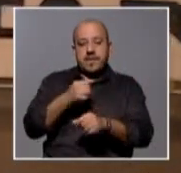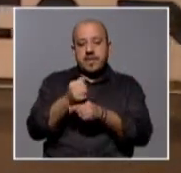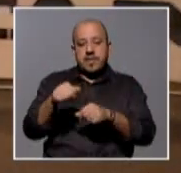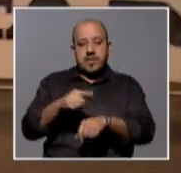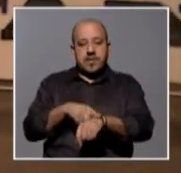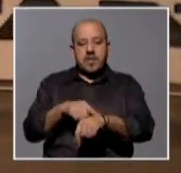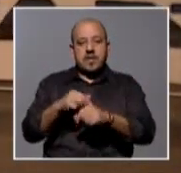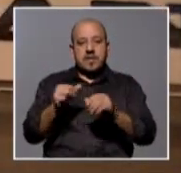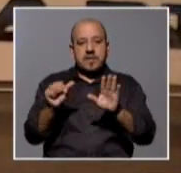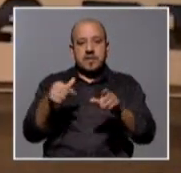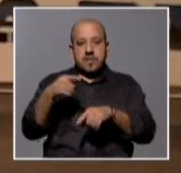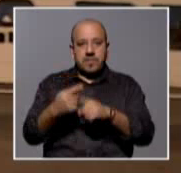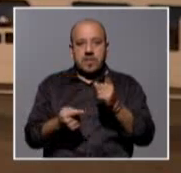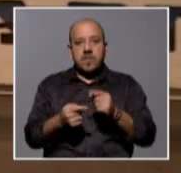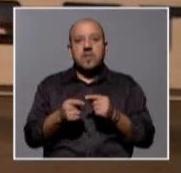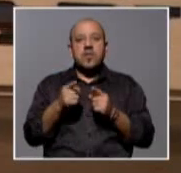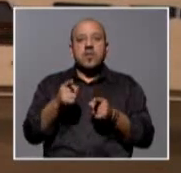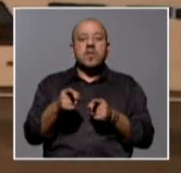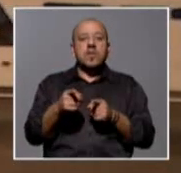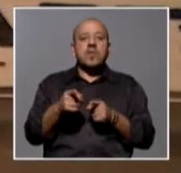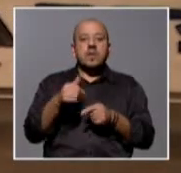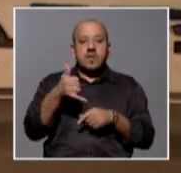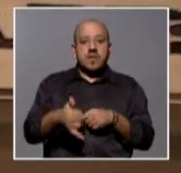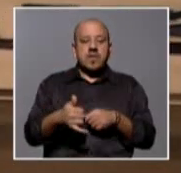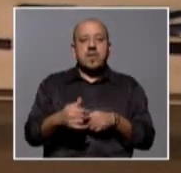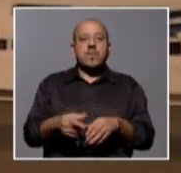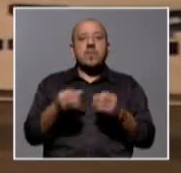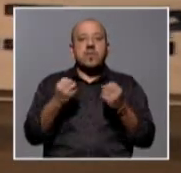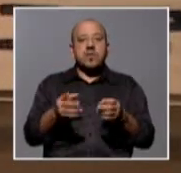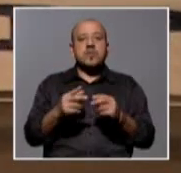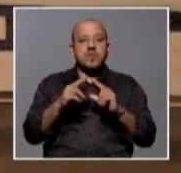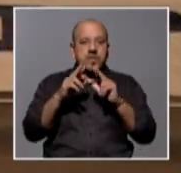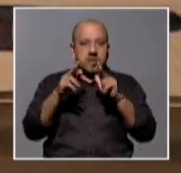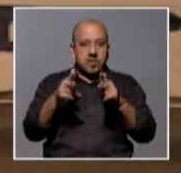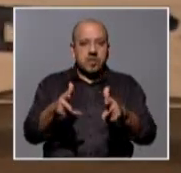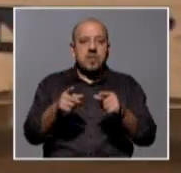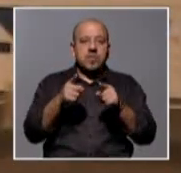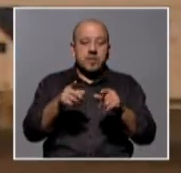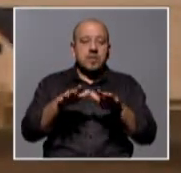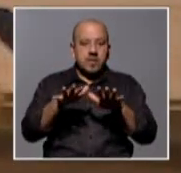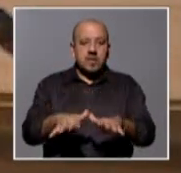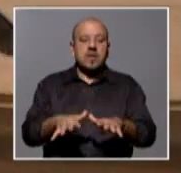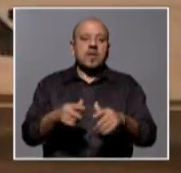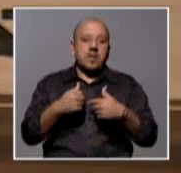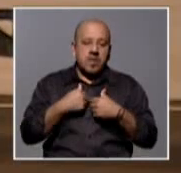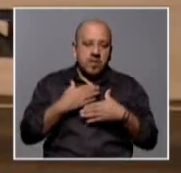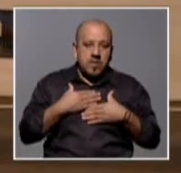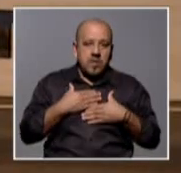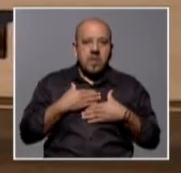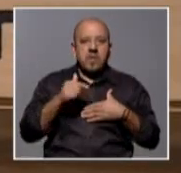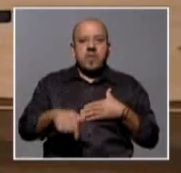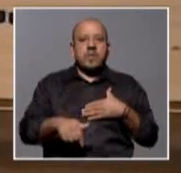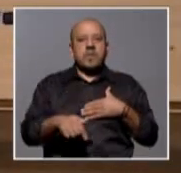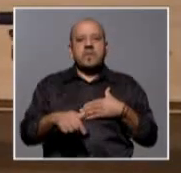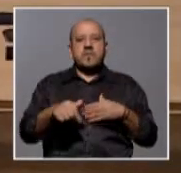partir de las 18:30. Ustedes lo tendrán en Informe Capital, por eso repito la invitación a quedarse con nosotros para desembocar en el